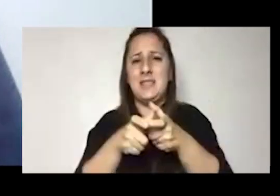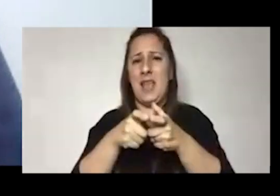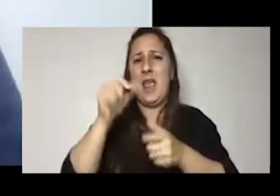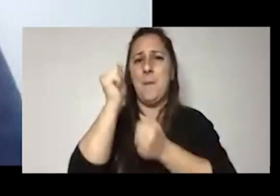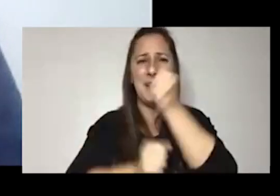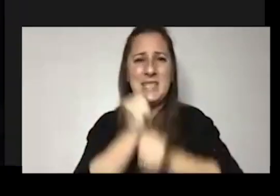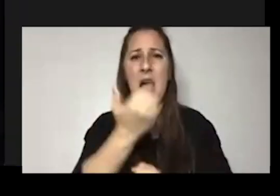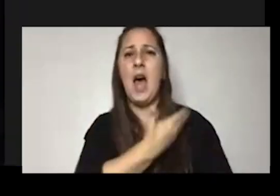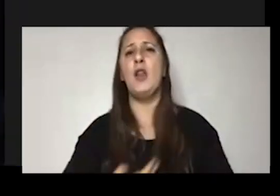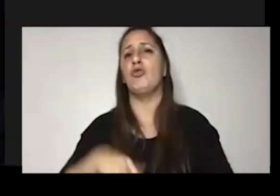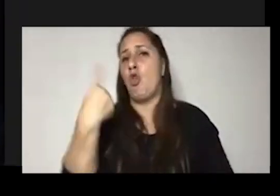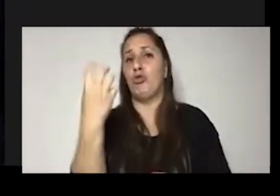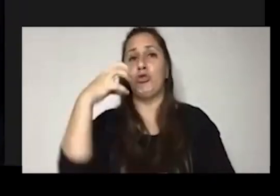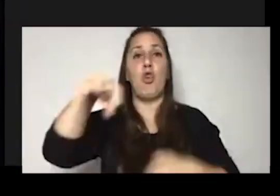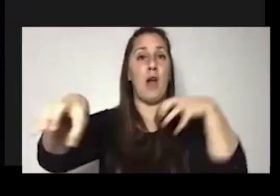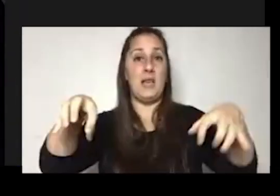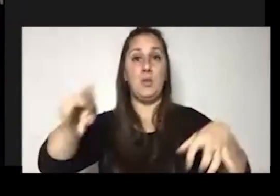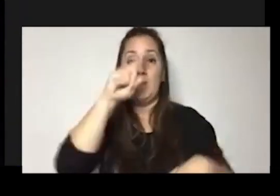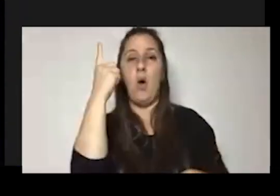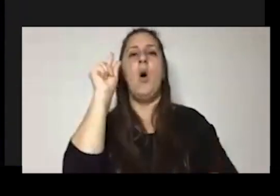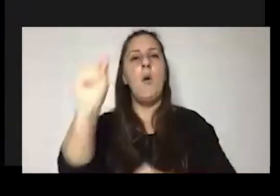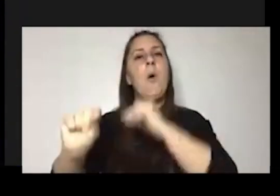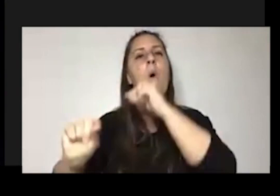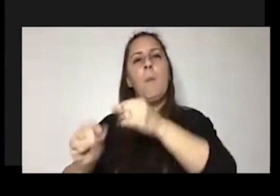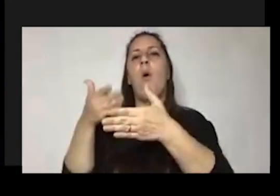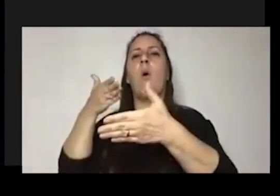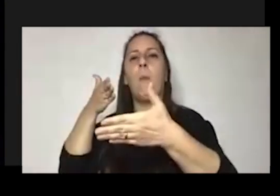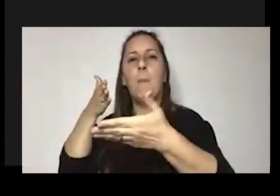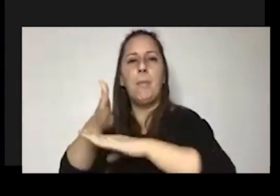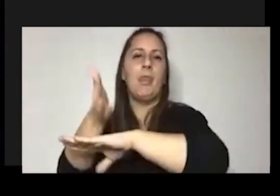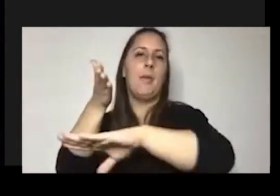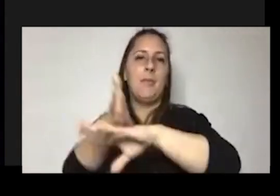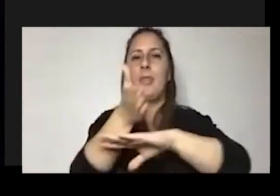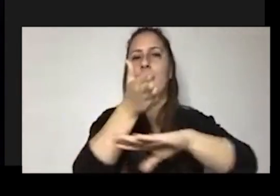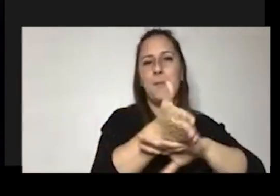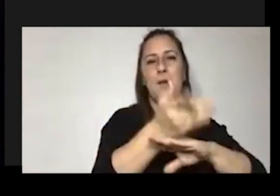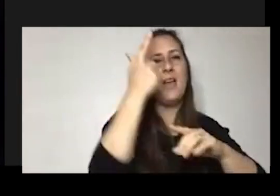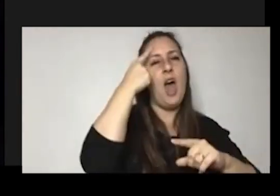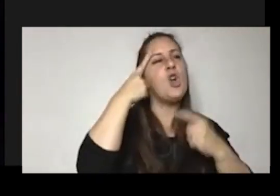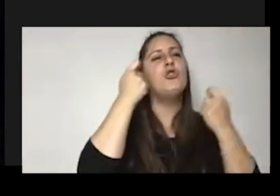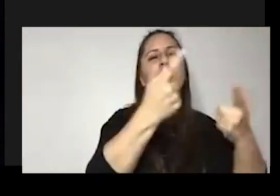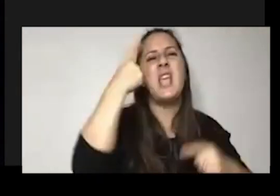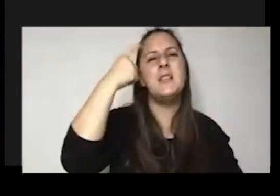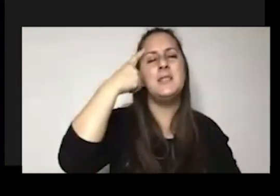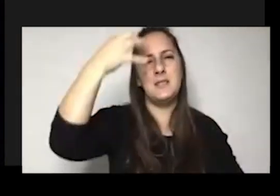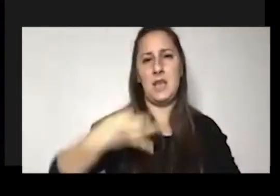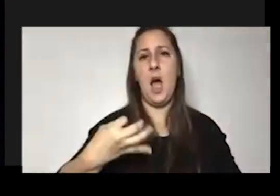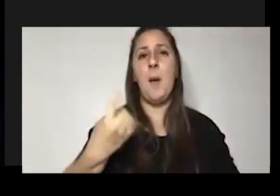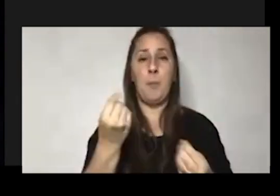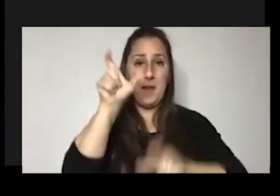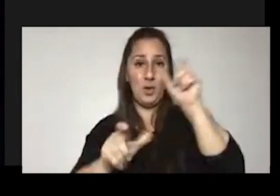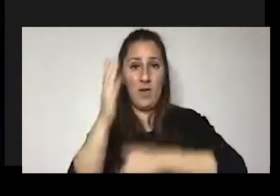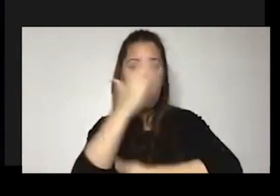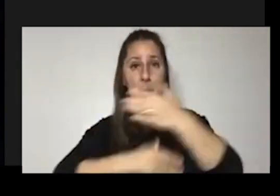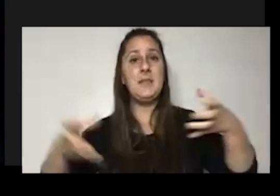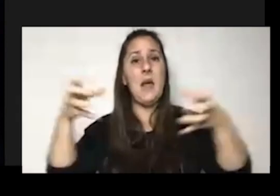Estado, vamos logrando empezar a generar todo un nivel de concientización, porque es un colectivo que está muy invisibilizado, pero nuclea